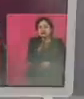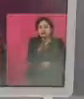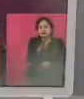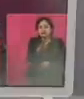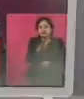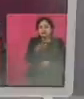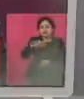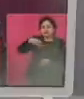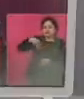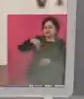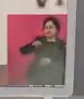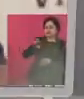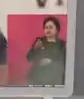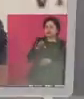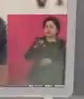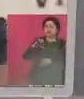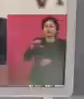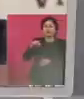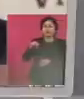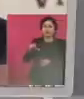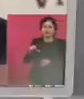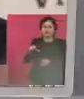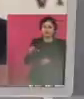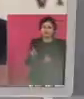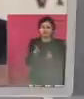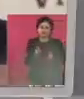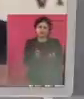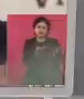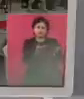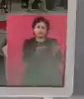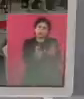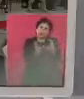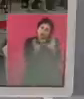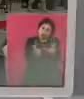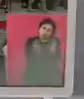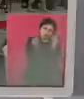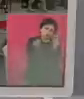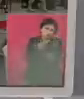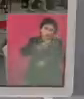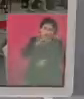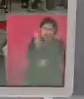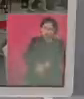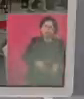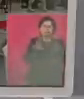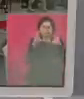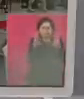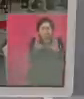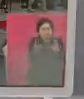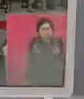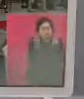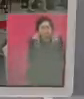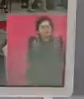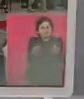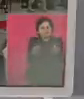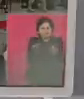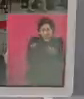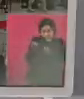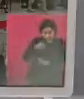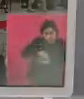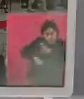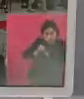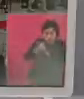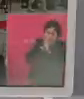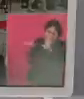mexicana, cuídenla mucho, cuídenla mucho, de verdad. Es una marca que es un